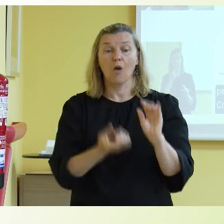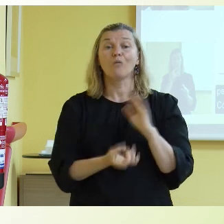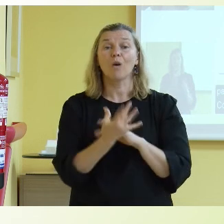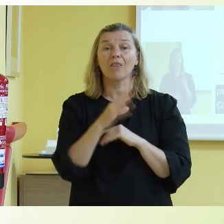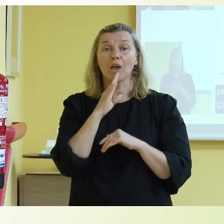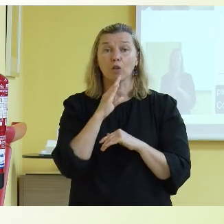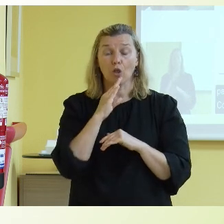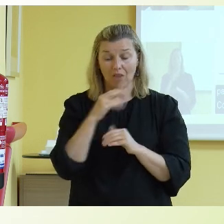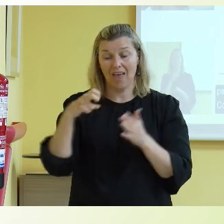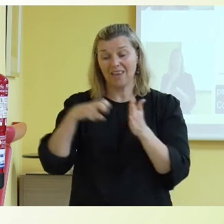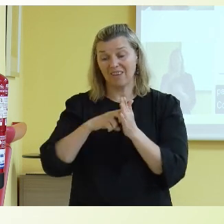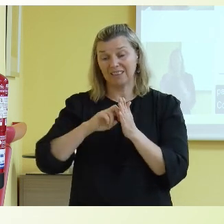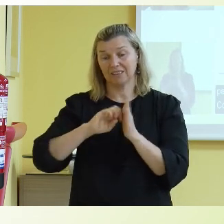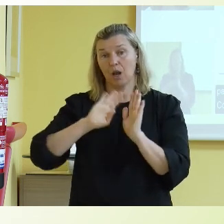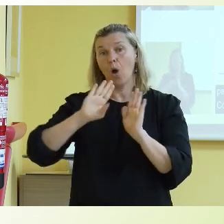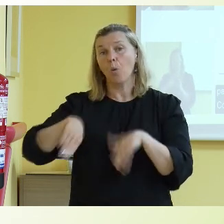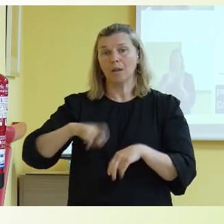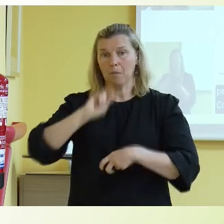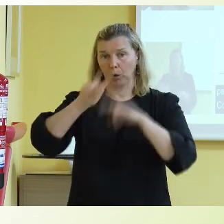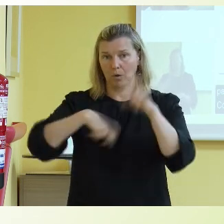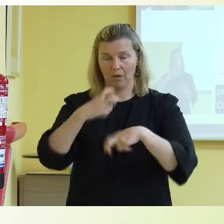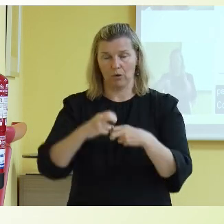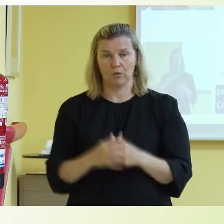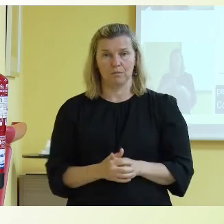fecha de la última actualización.